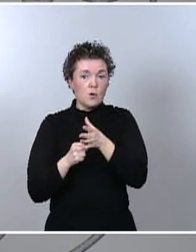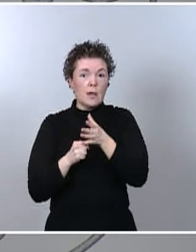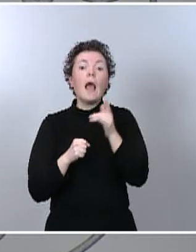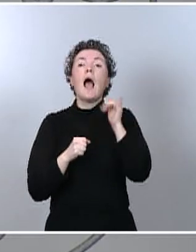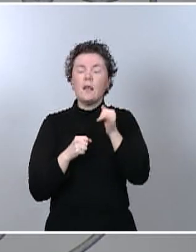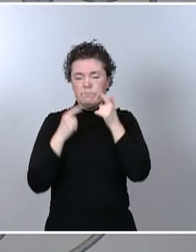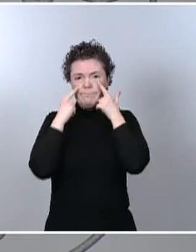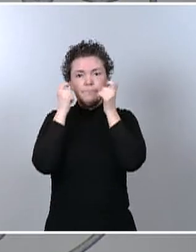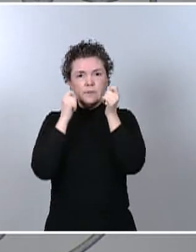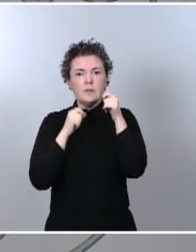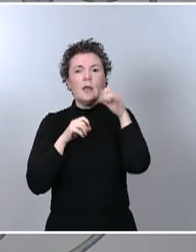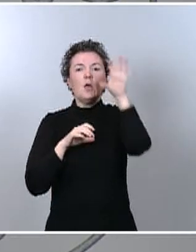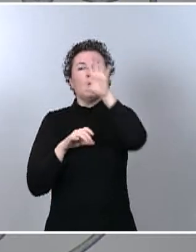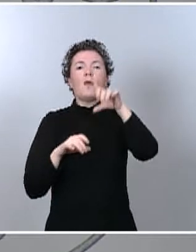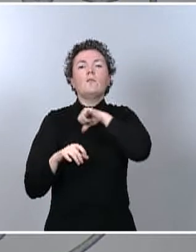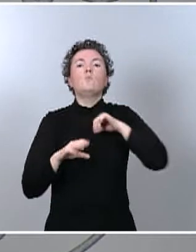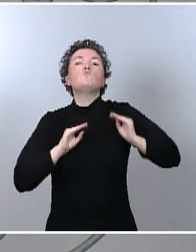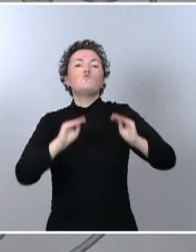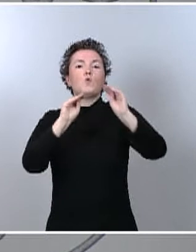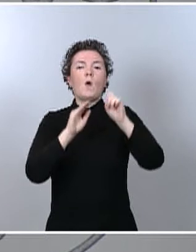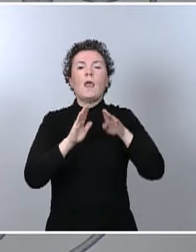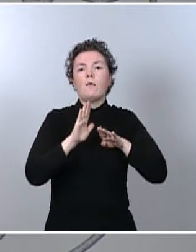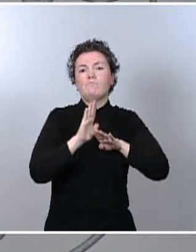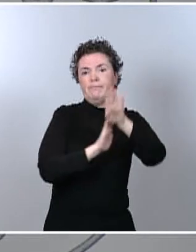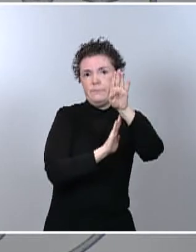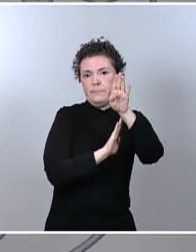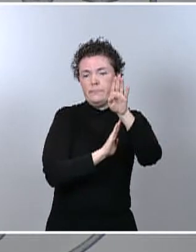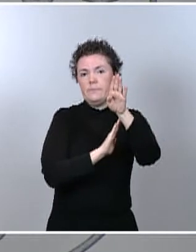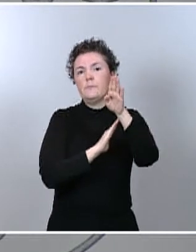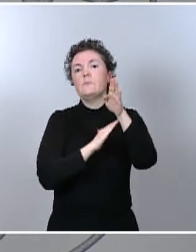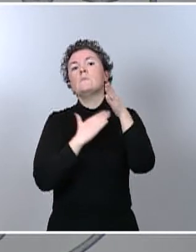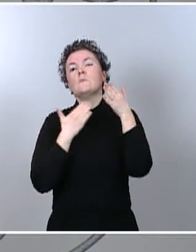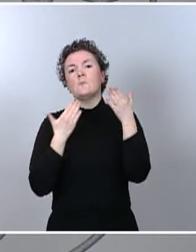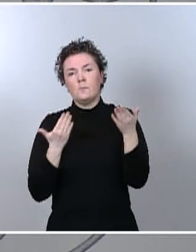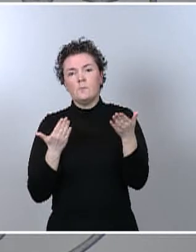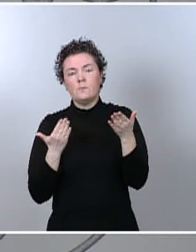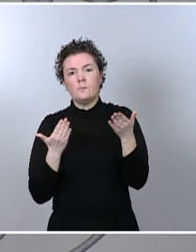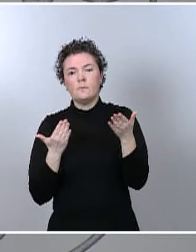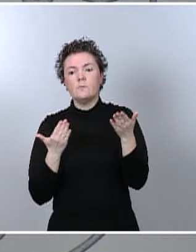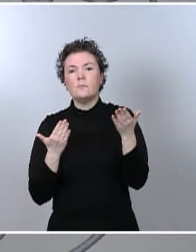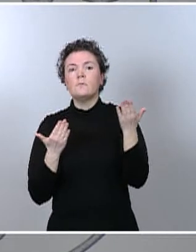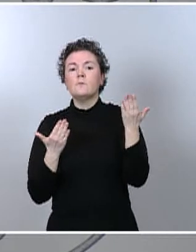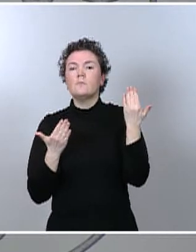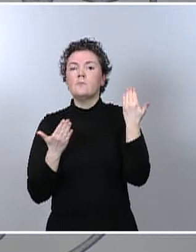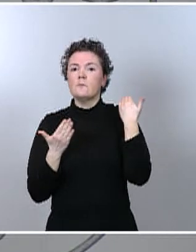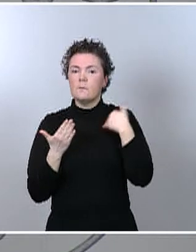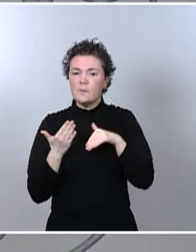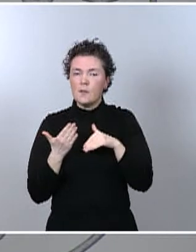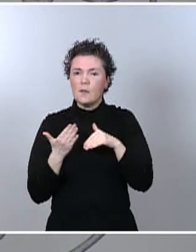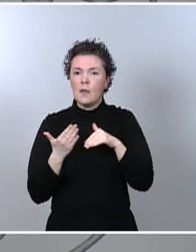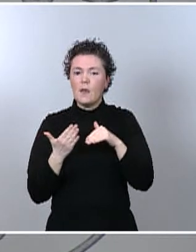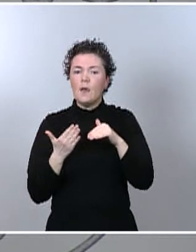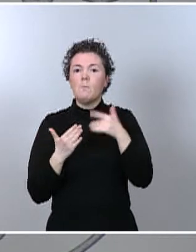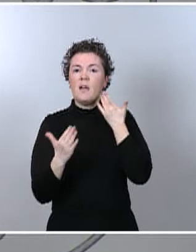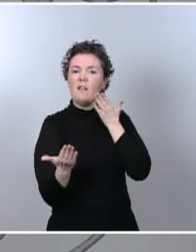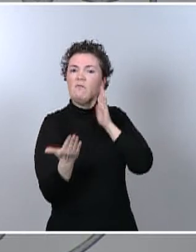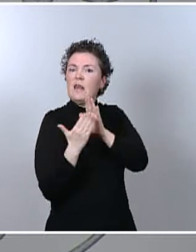breves días más severas, más drásticas, en materia de movilidad, en materia de algunos sectores